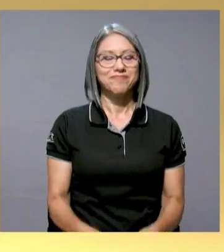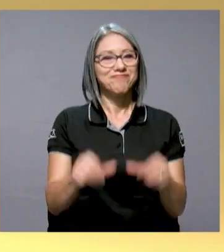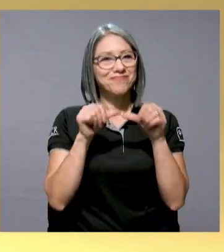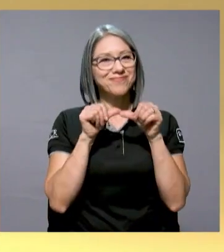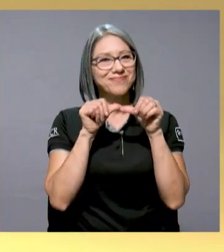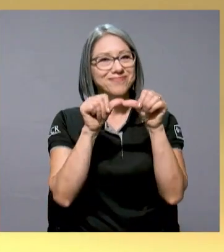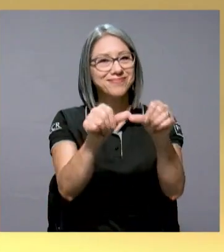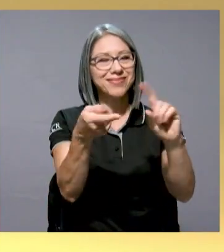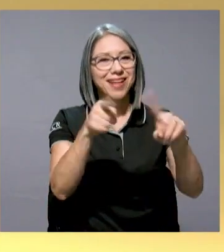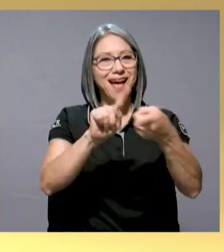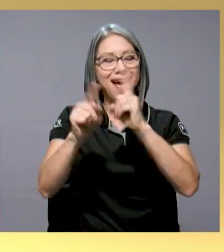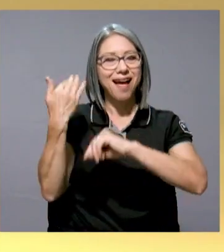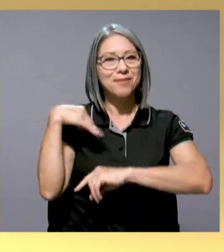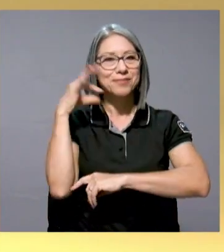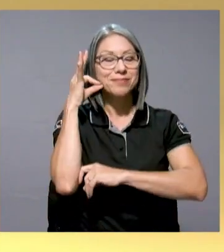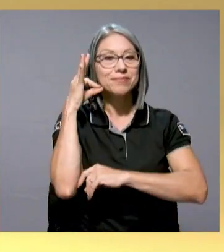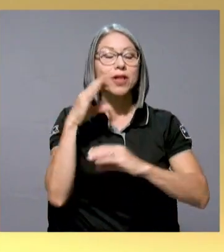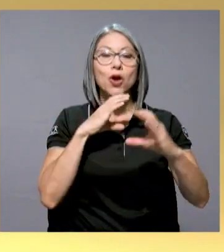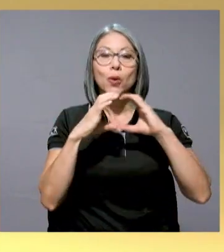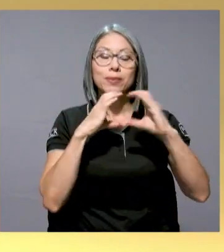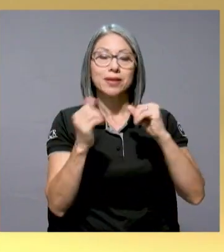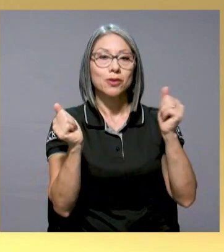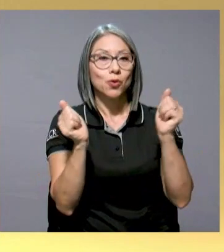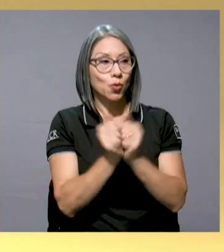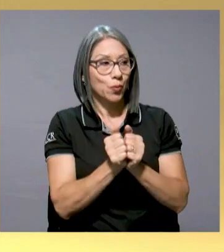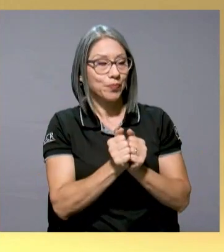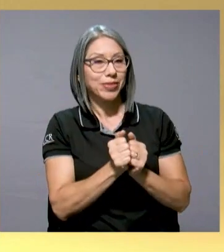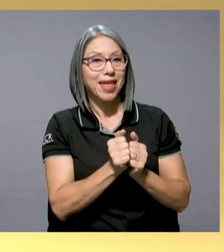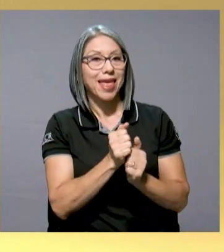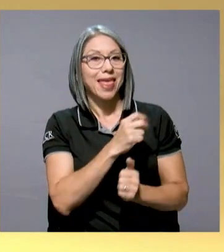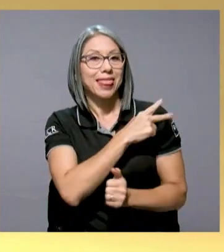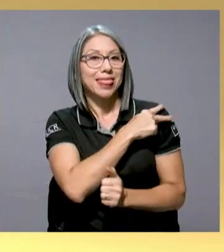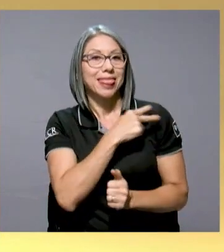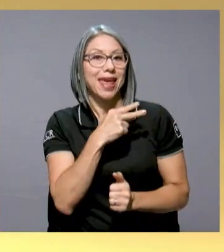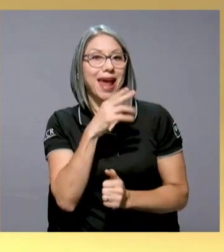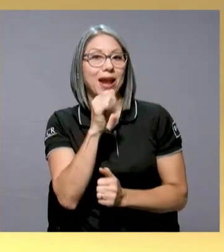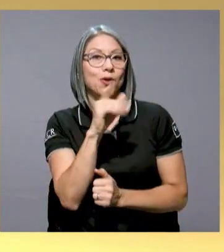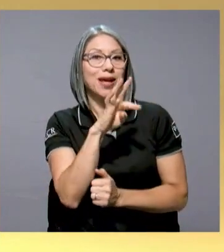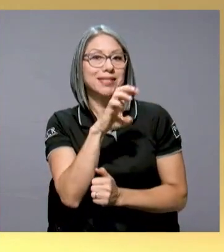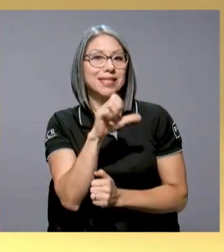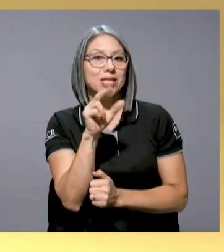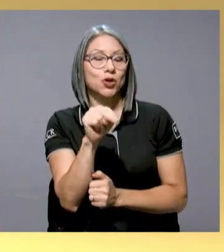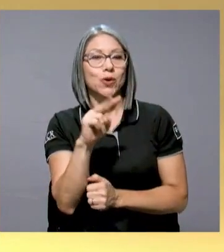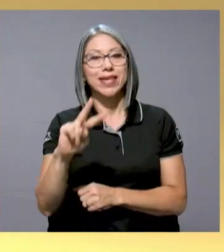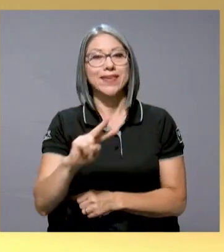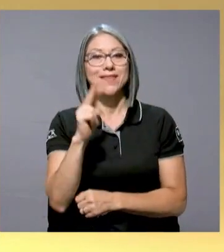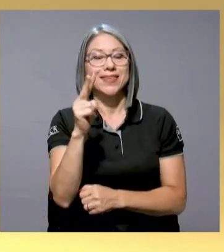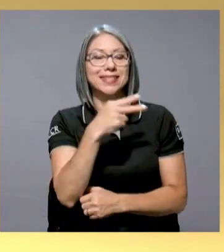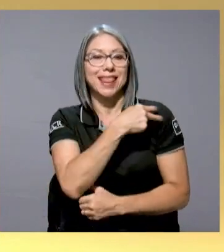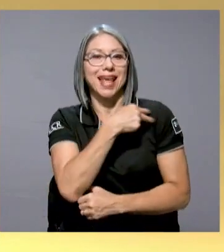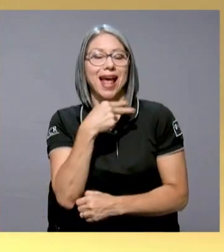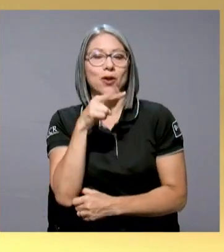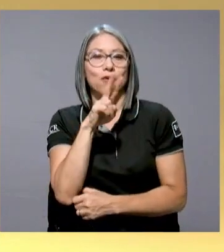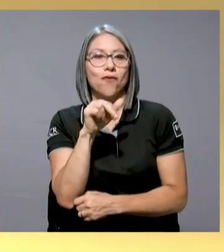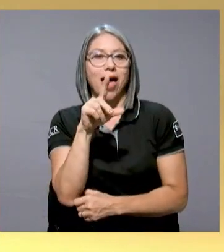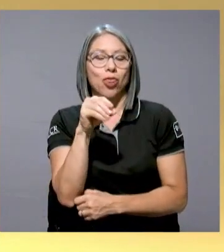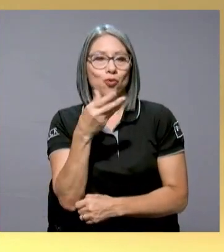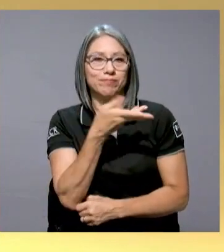Continuamos, amigas y amigos, conversando con el decano Castellón y el vicedecano Vado,